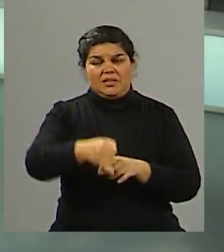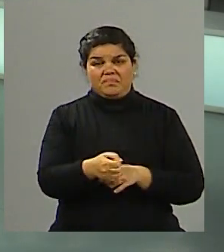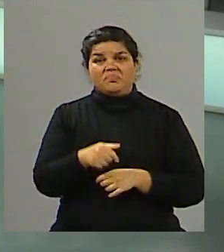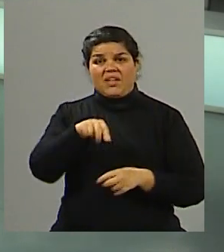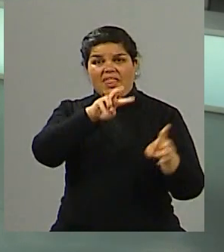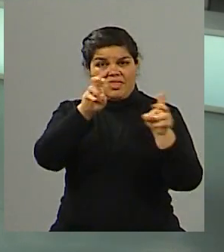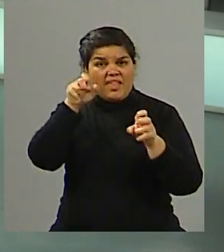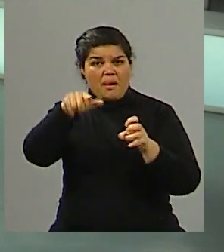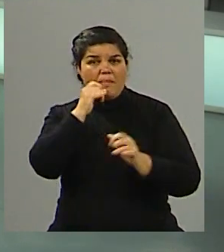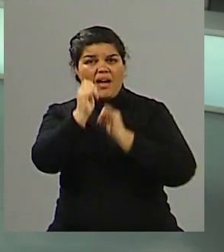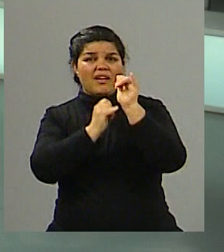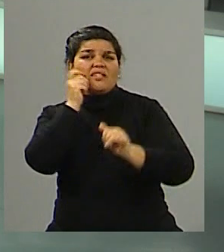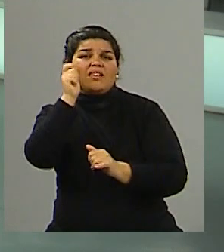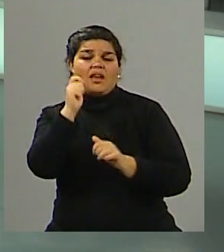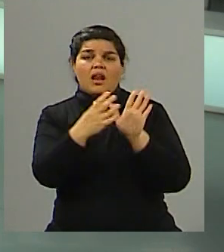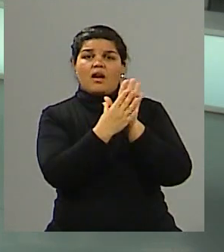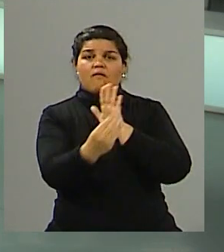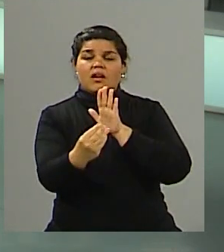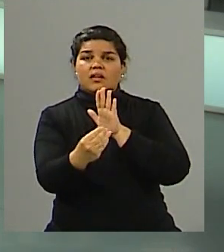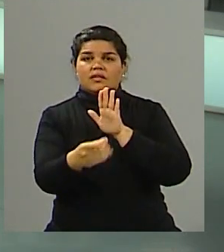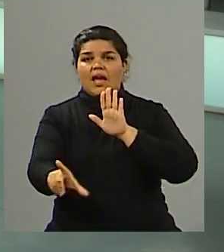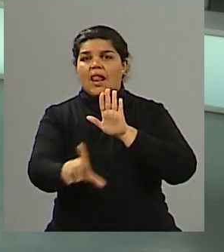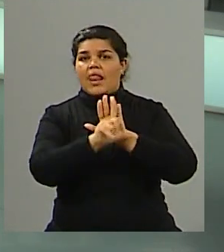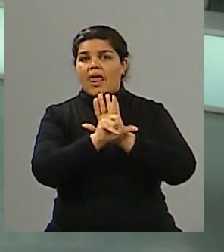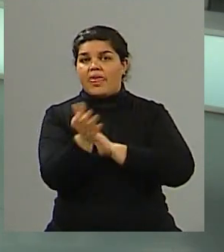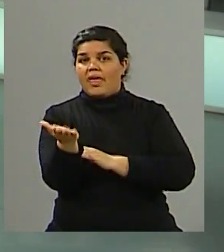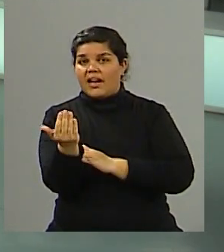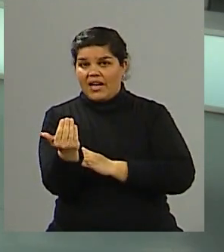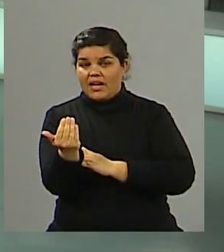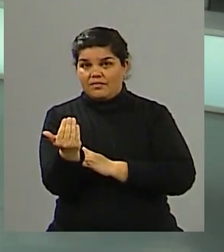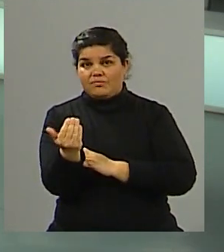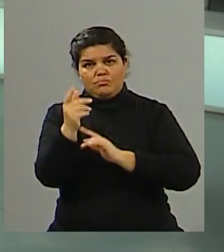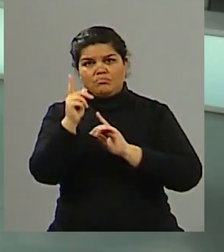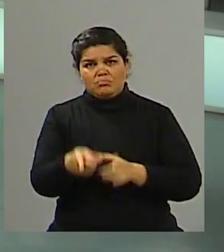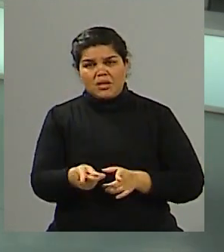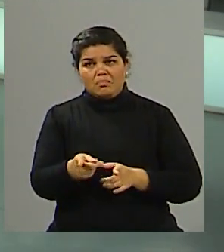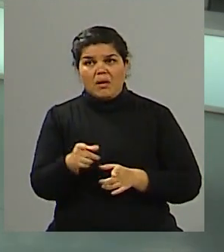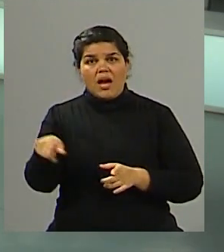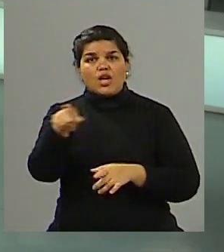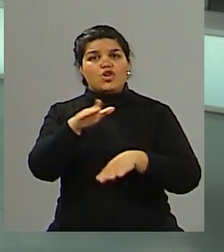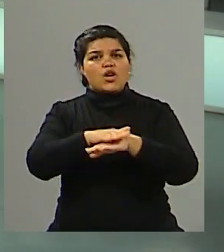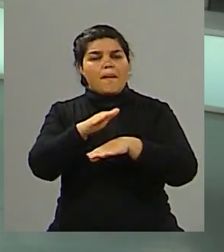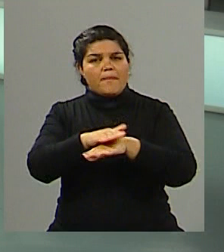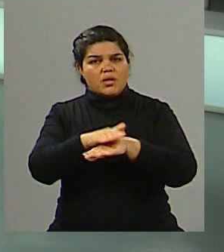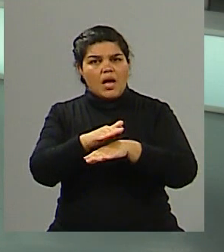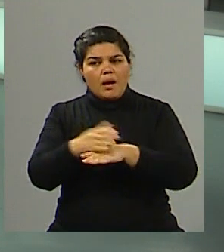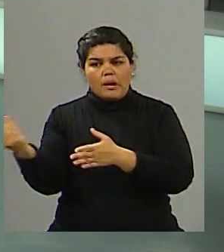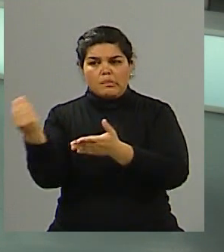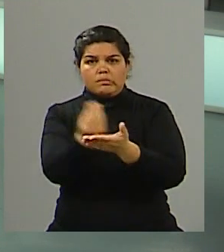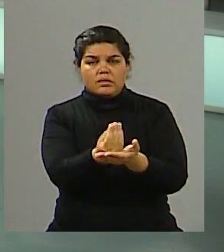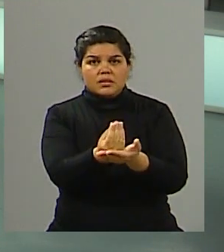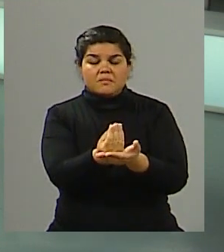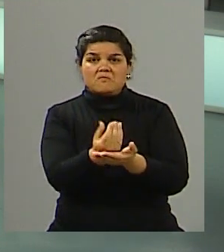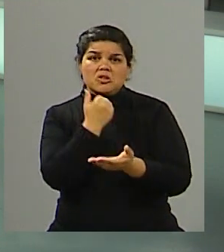referente sobre la ley de alquileres, que son los protagonistas, que no sabemos si han sido bien escuchados para llegar a este tipo de